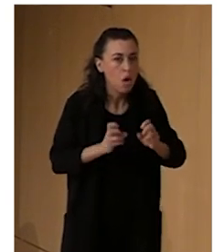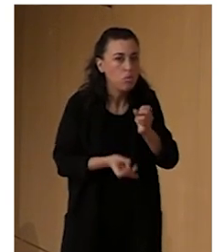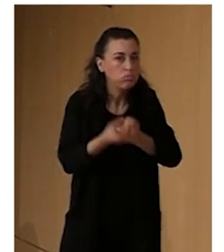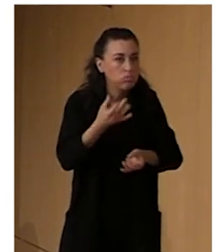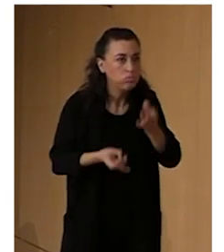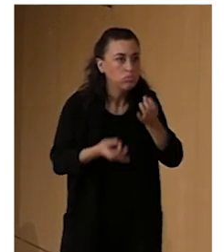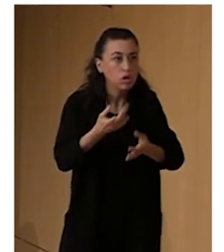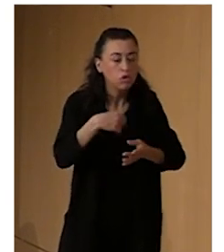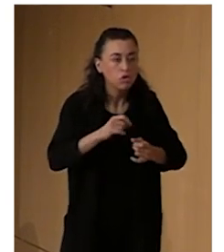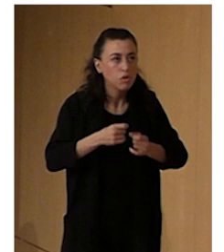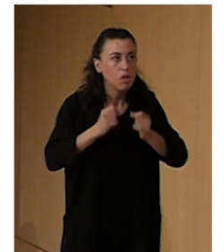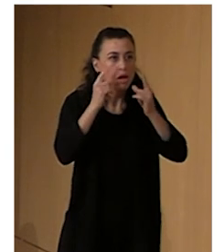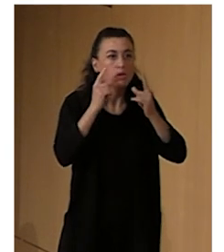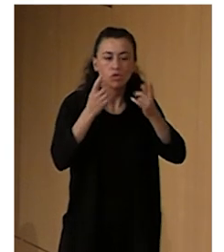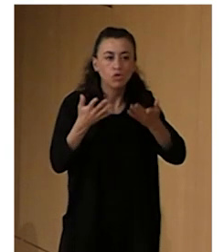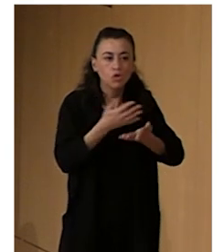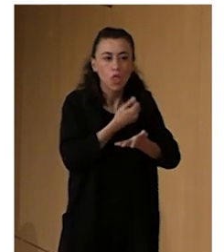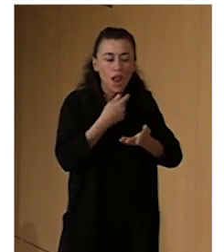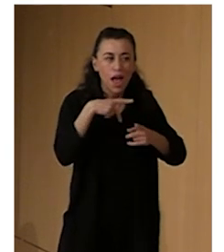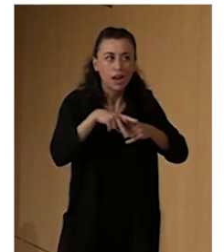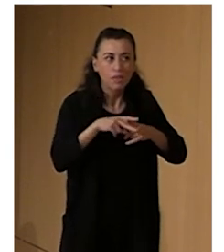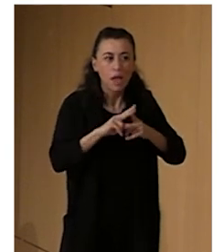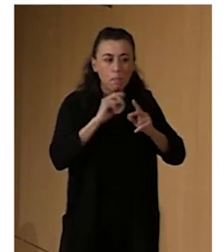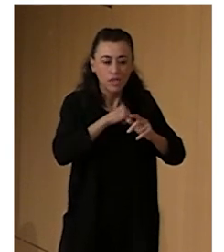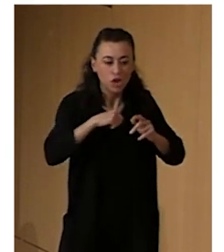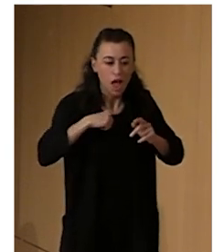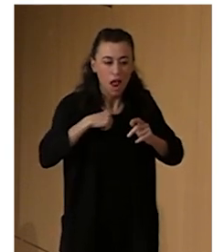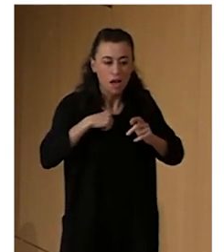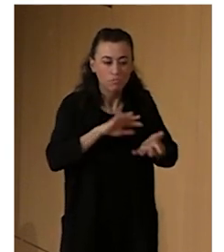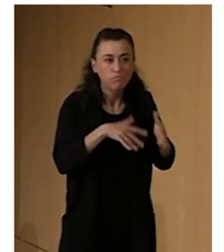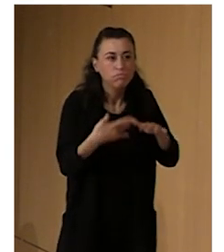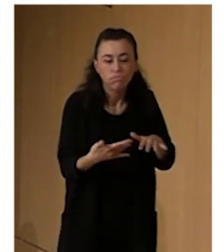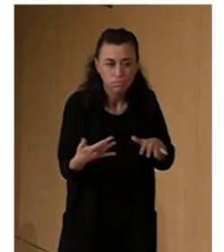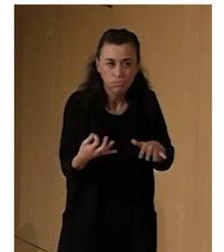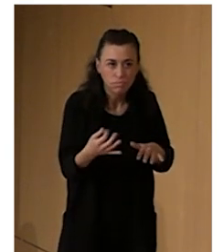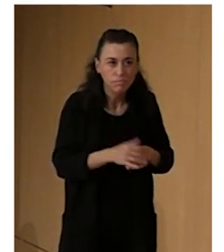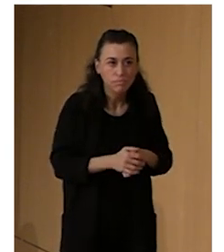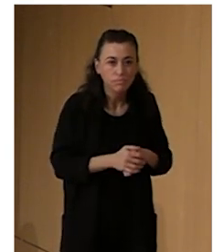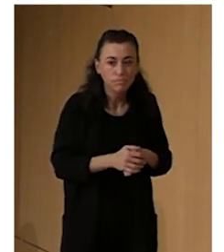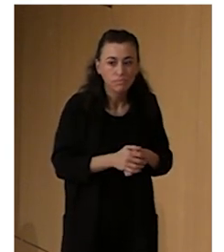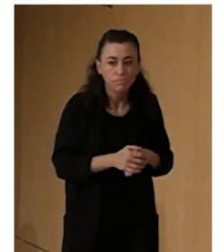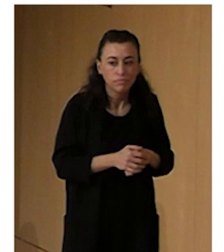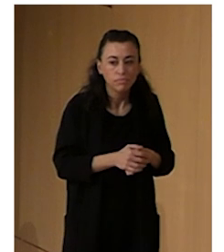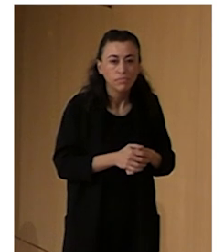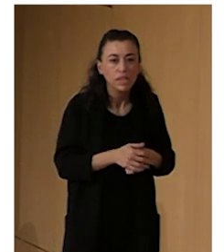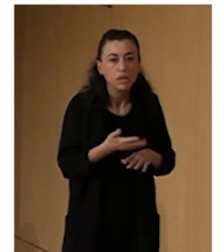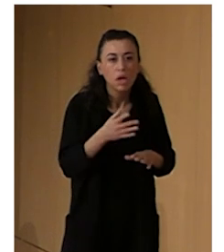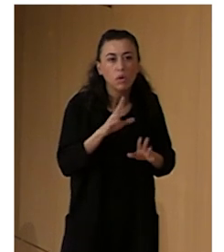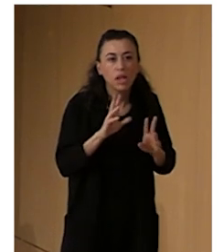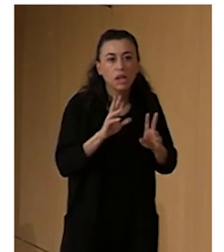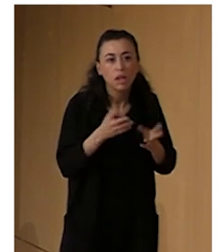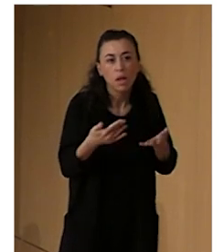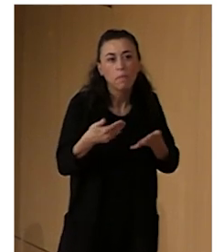en práctica de alguna manera esas esas herramientas personales nos pedís también que era interesante comentar algunos datos de participación